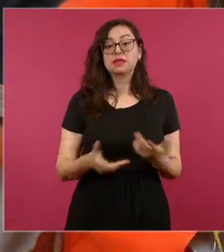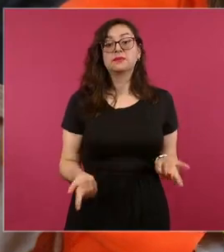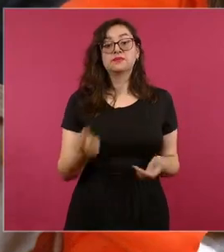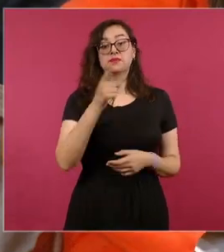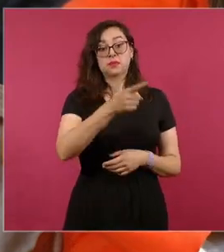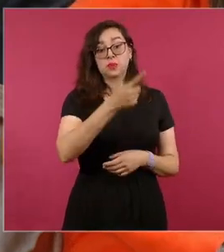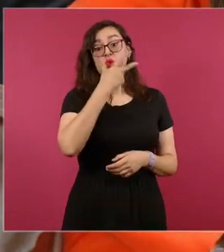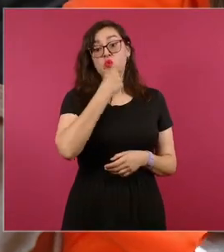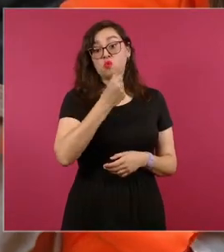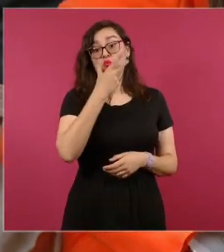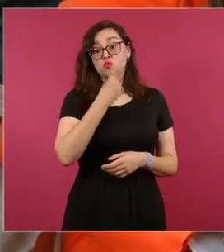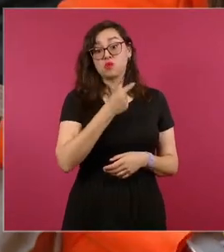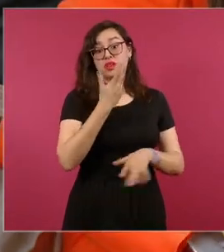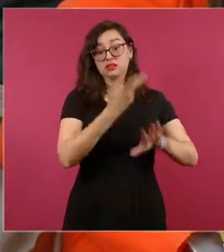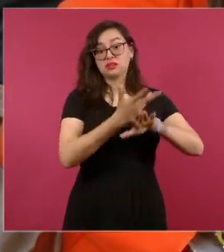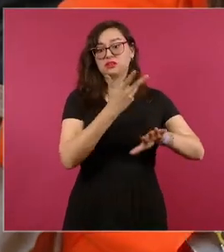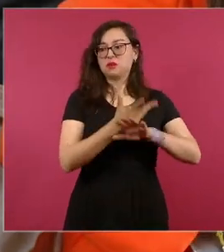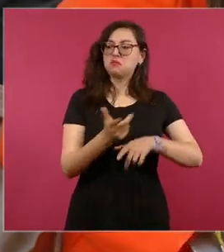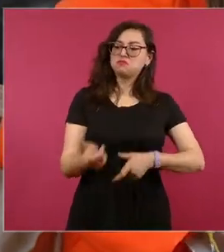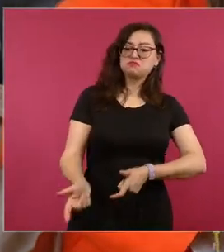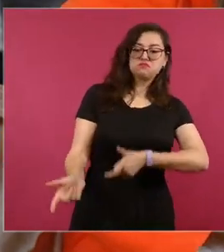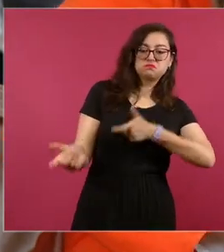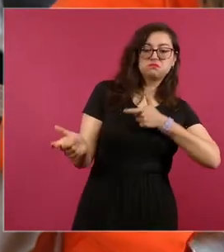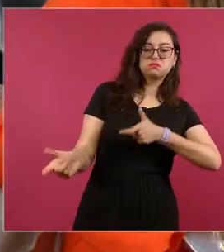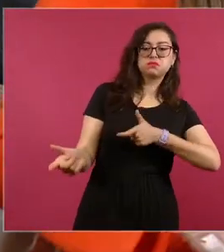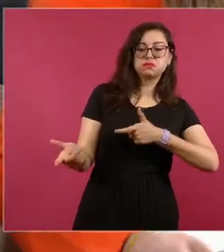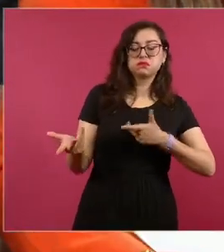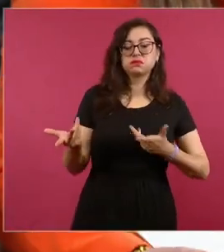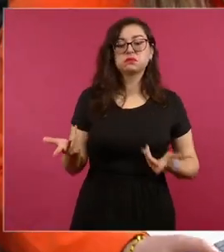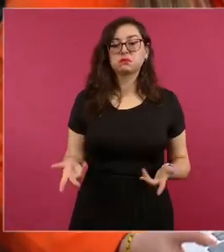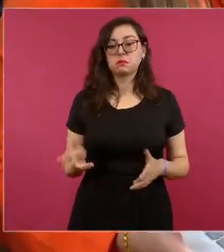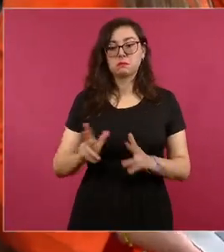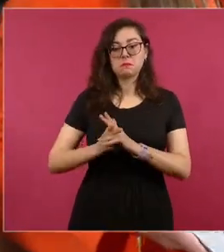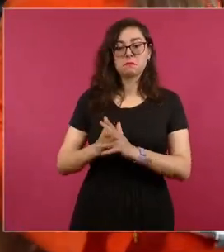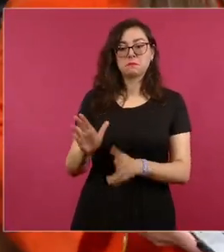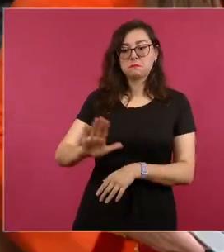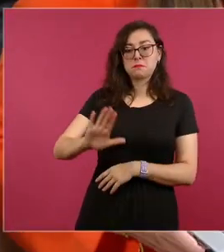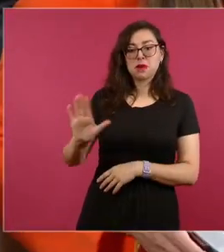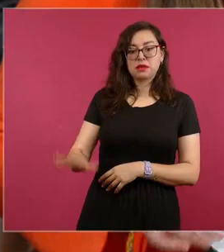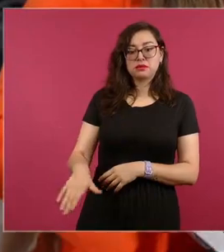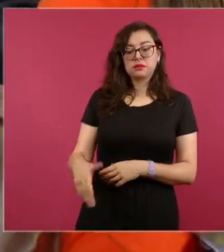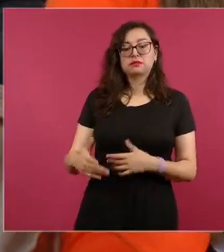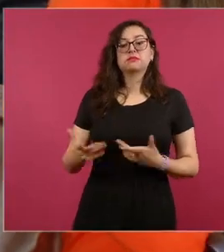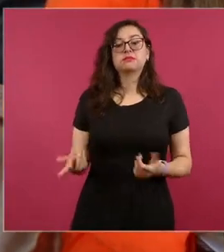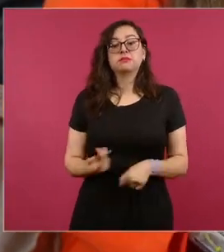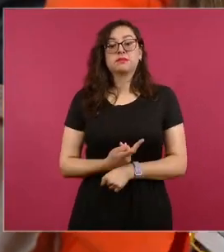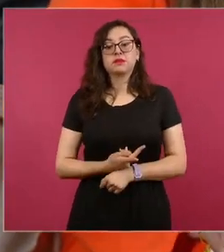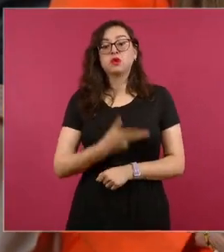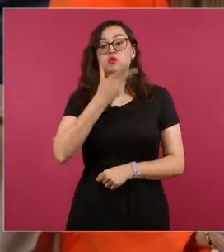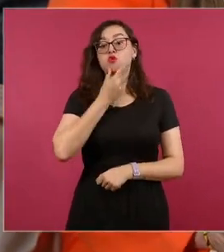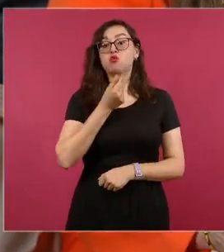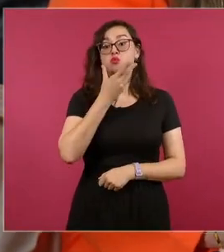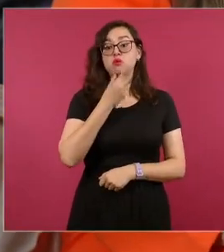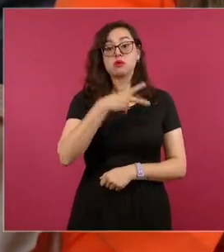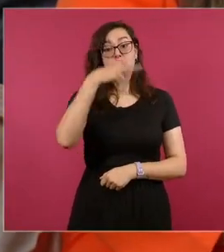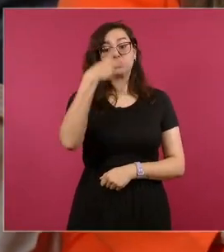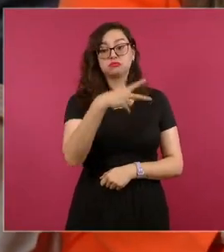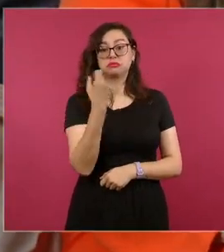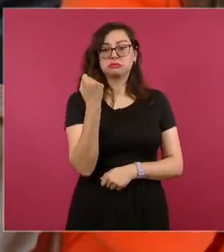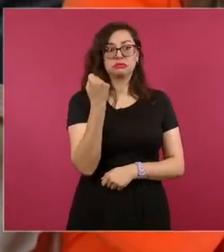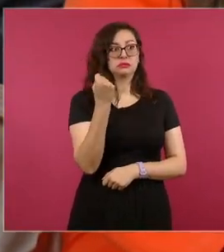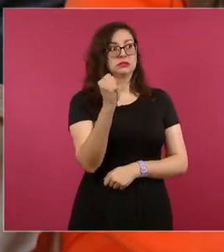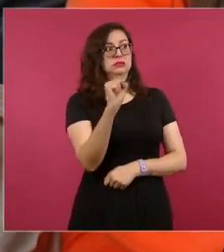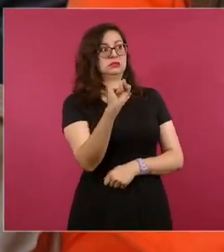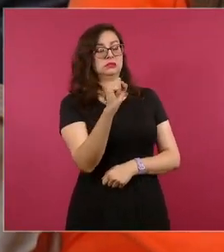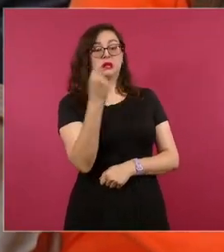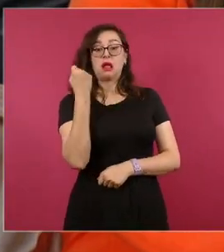asesinó a este mexicano por la espalda, además, porque todas las evidencias que hay y que presentó el Consulado de México